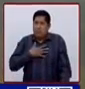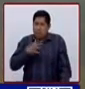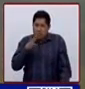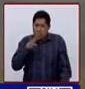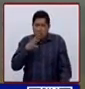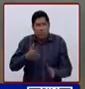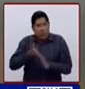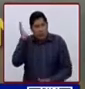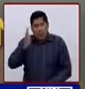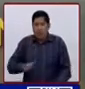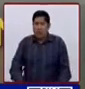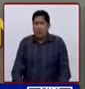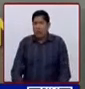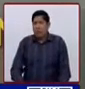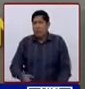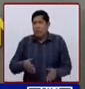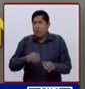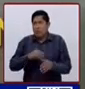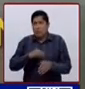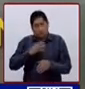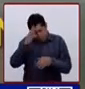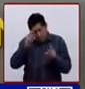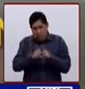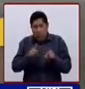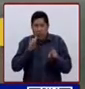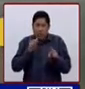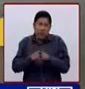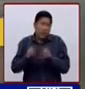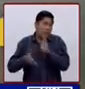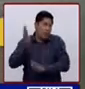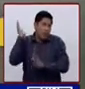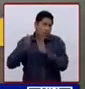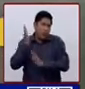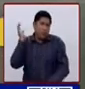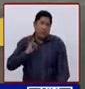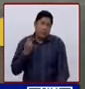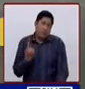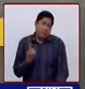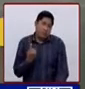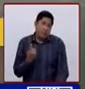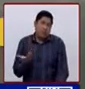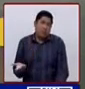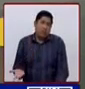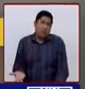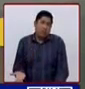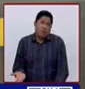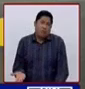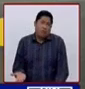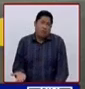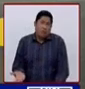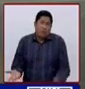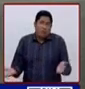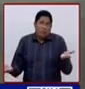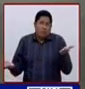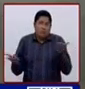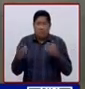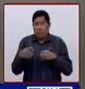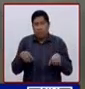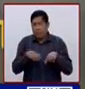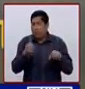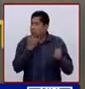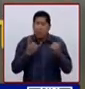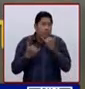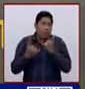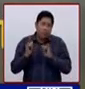Mi mamá se sale, mi hermano se sale, mi otra gemela me se sale y yo